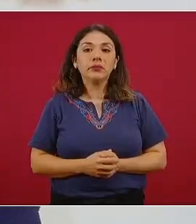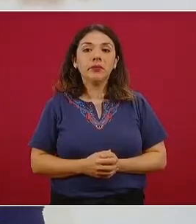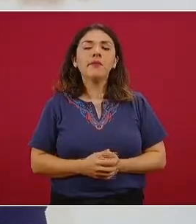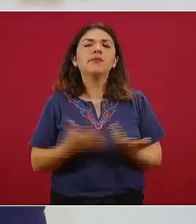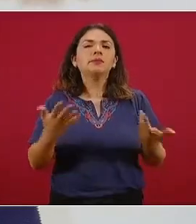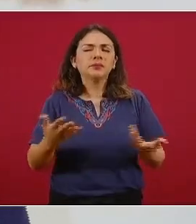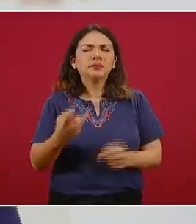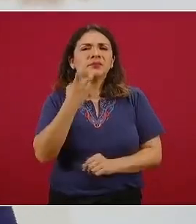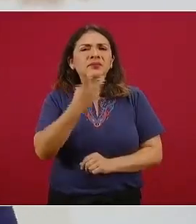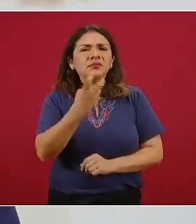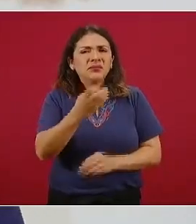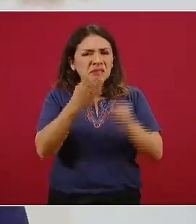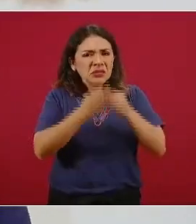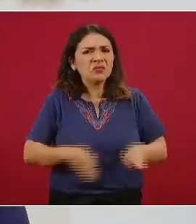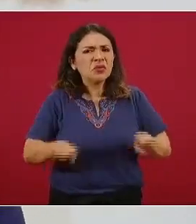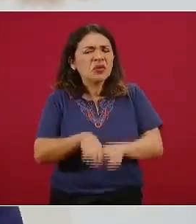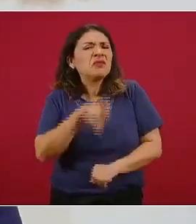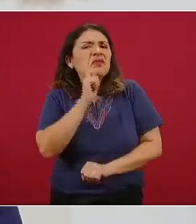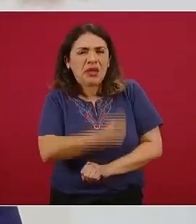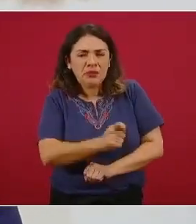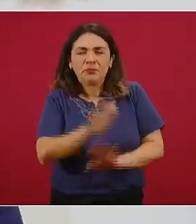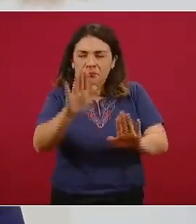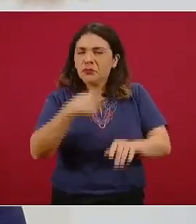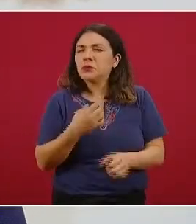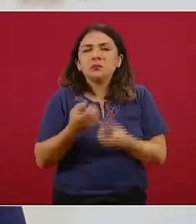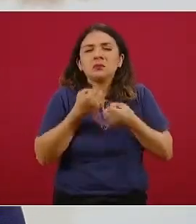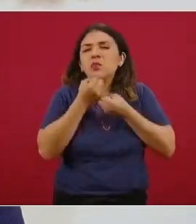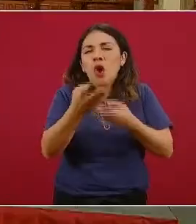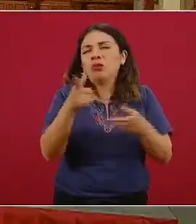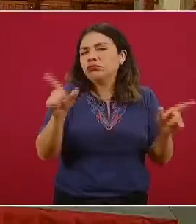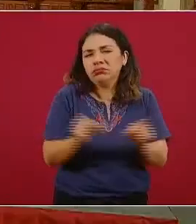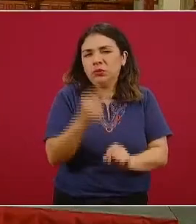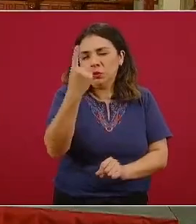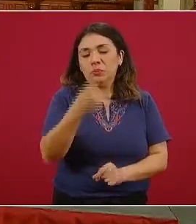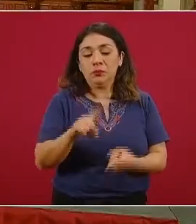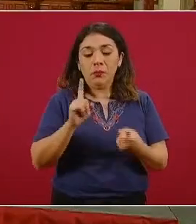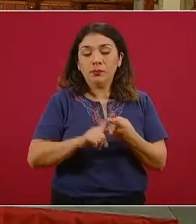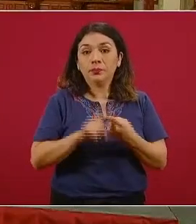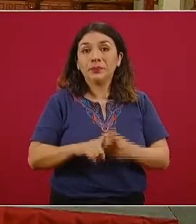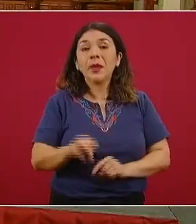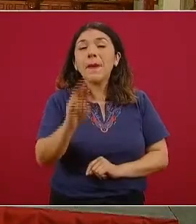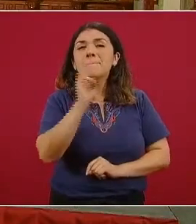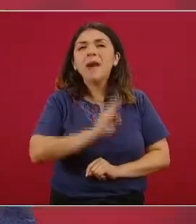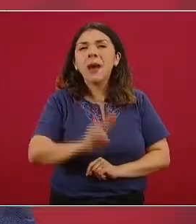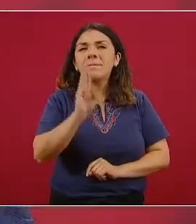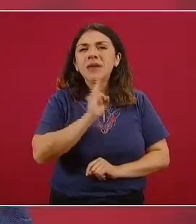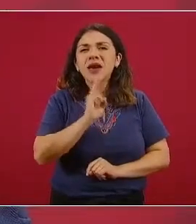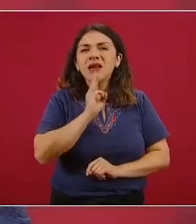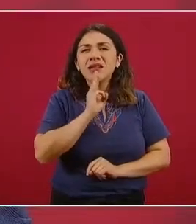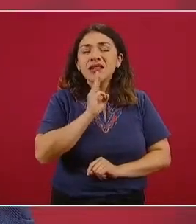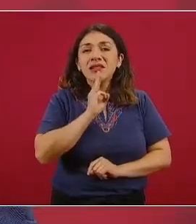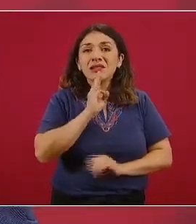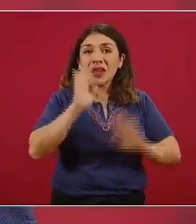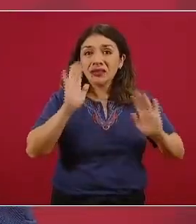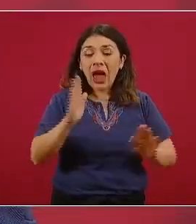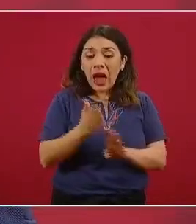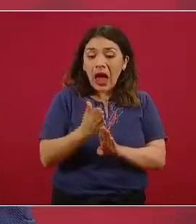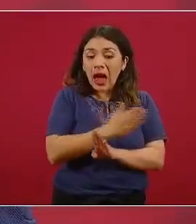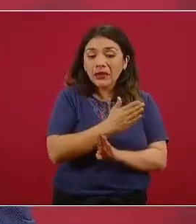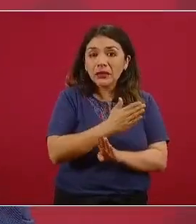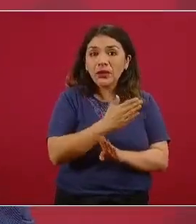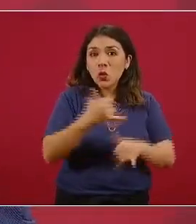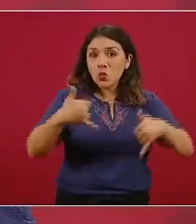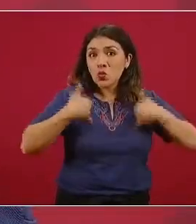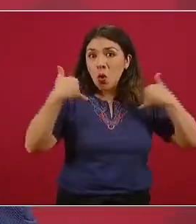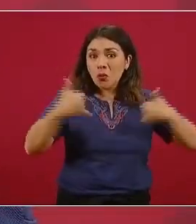¿Y qué impacto tiene? Muchísimos. Nomás les voy a dar un dato. De las mamás que fueron mamás antes en